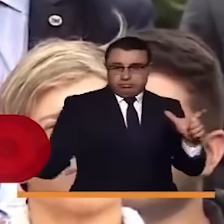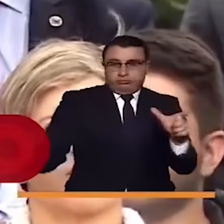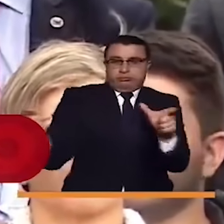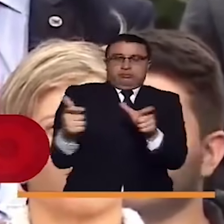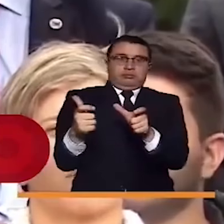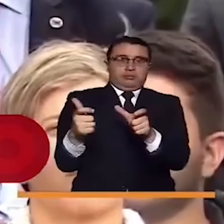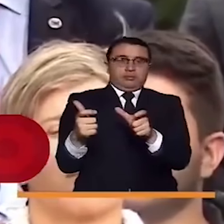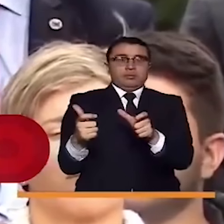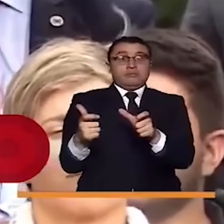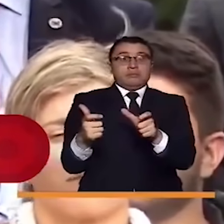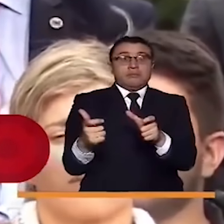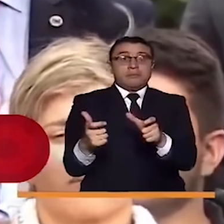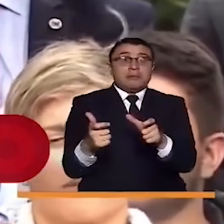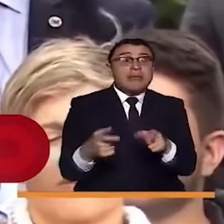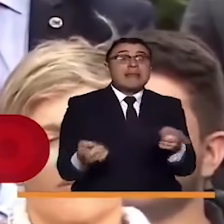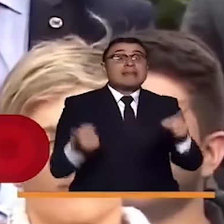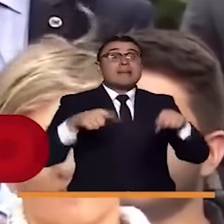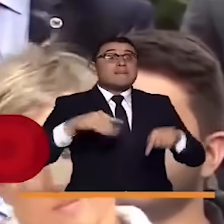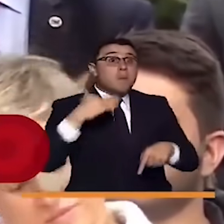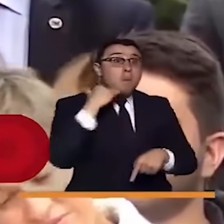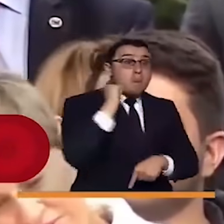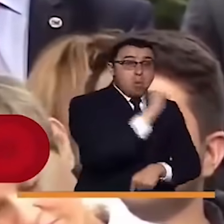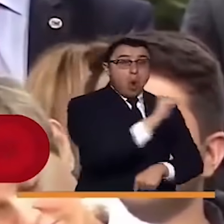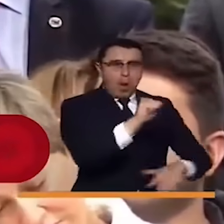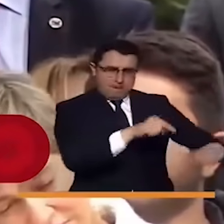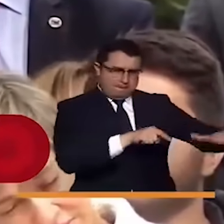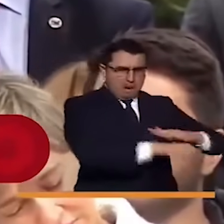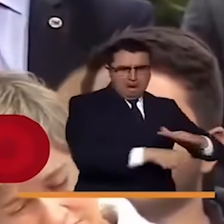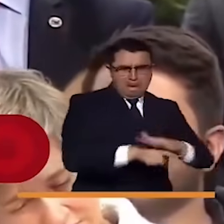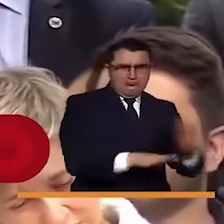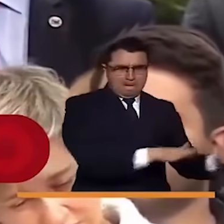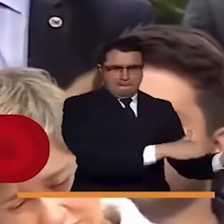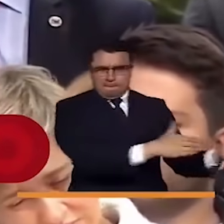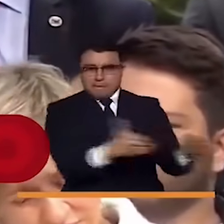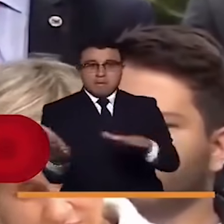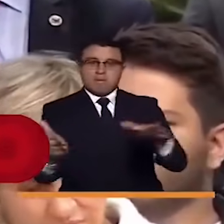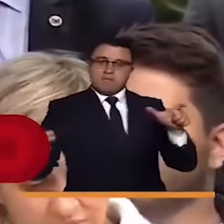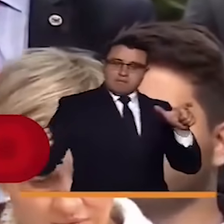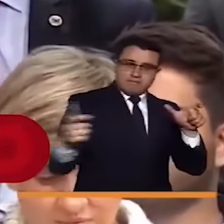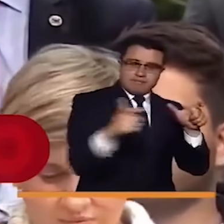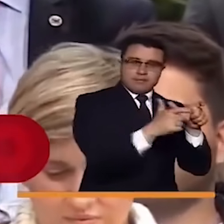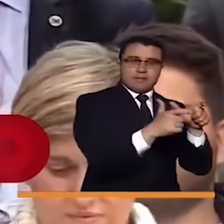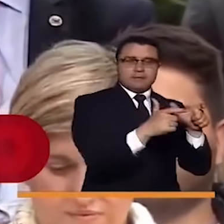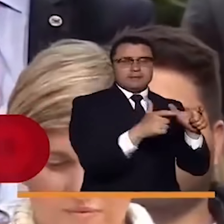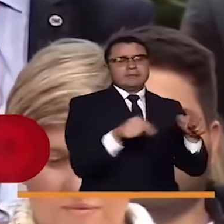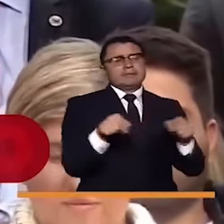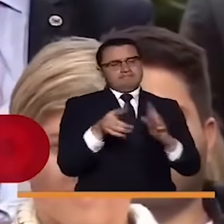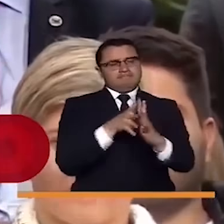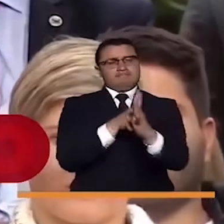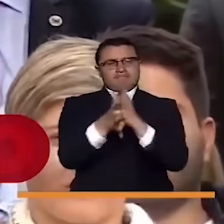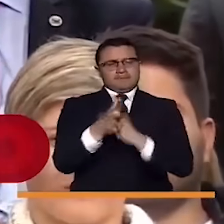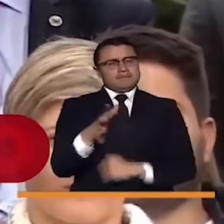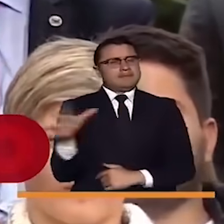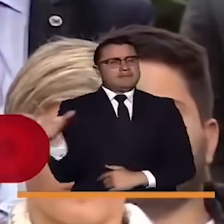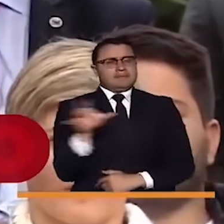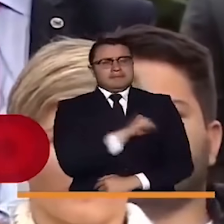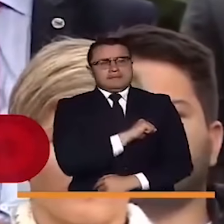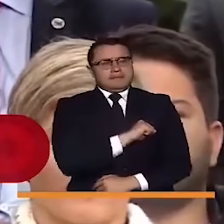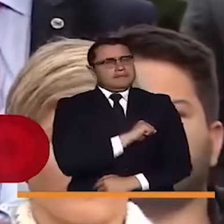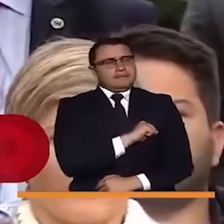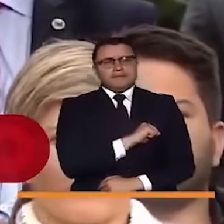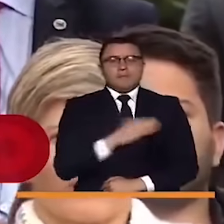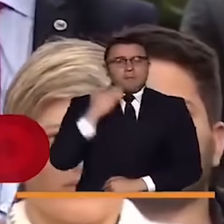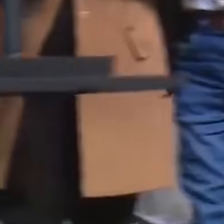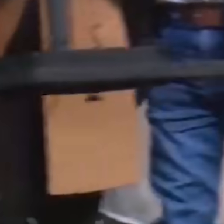fundamentalmente reducción de feminicidios. Y aquí, qué tristeza, el feminicidio de